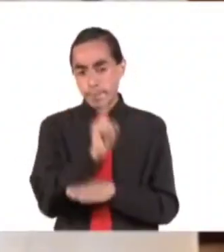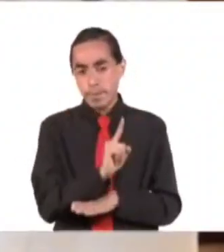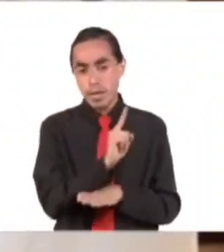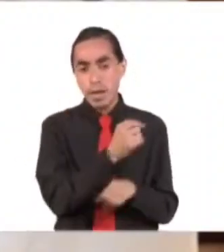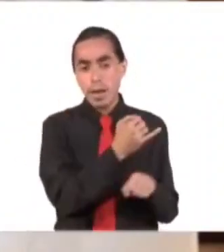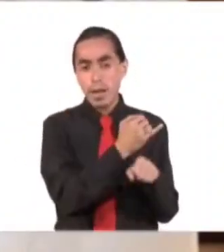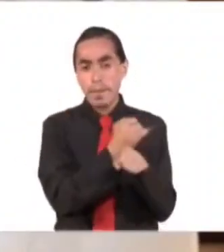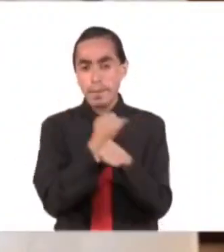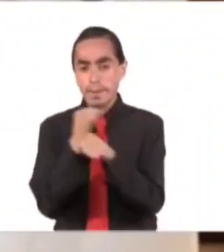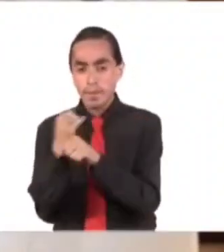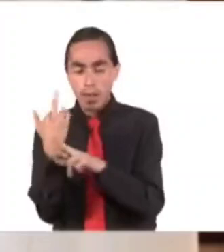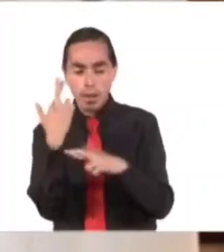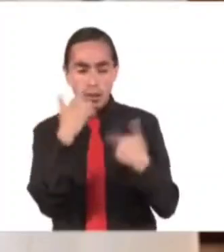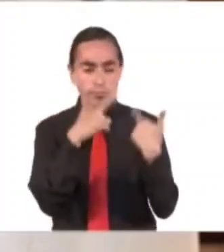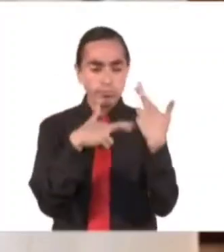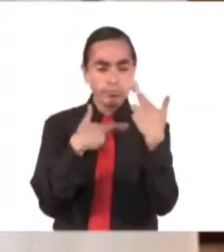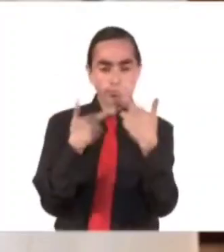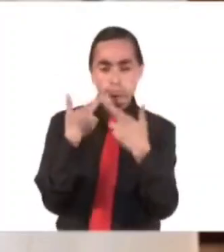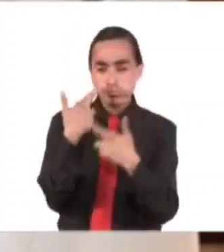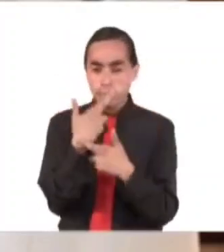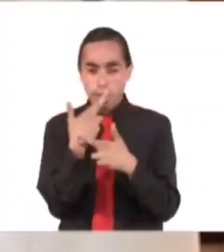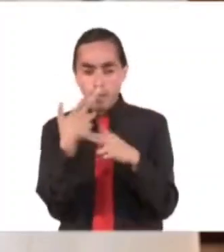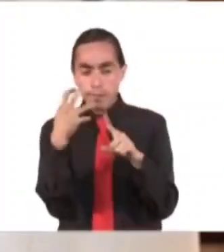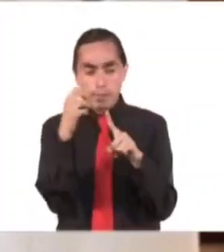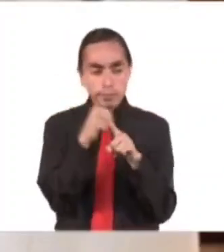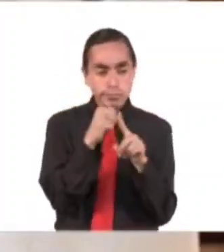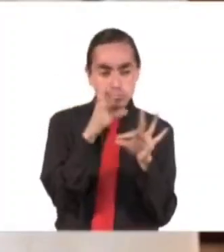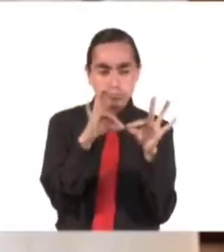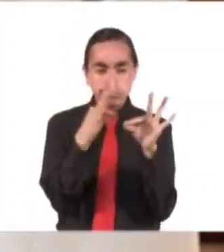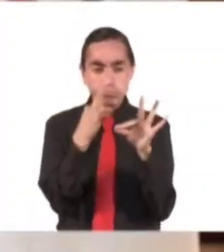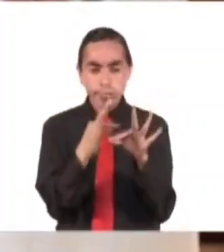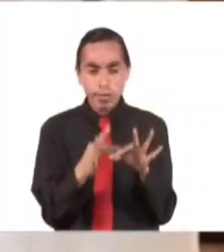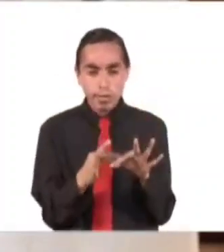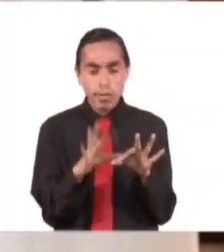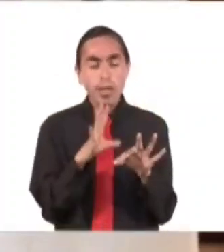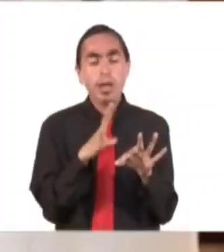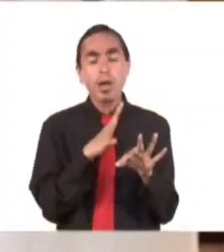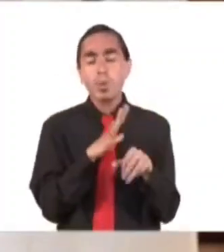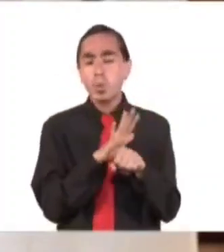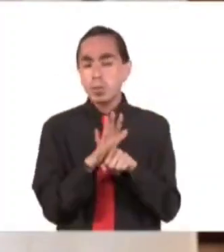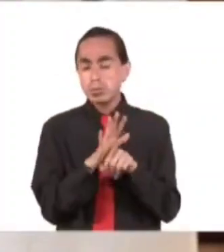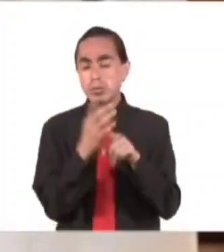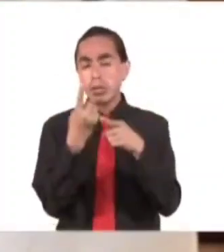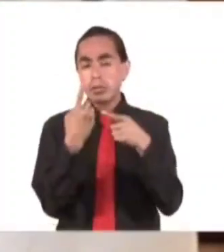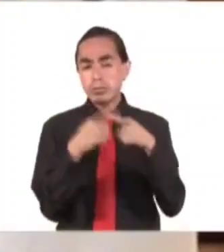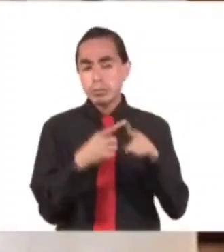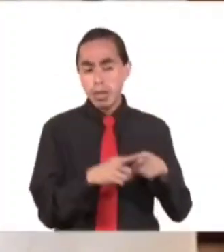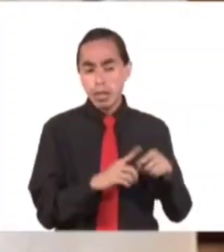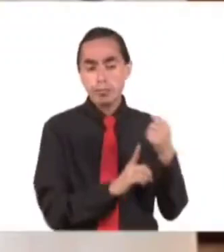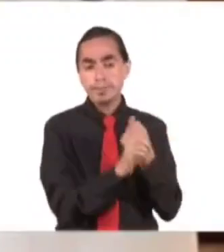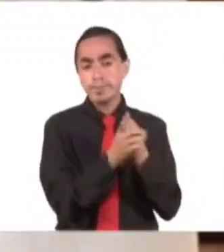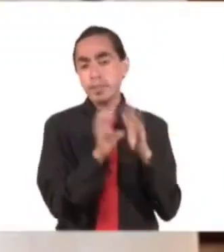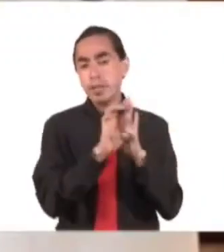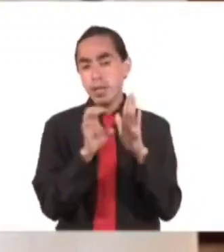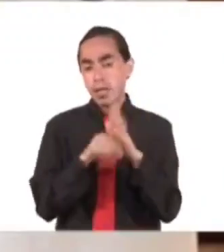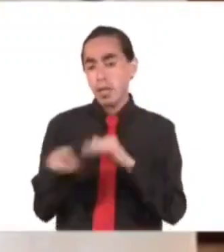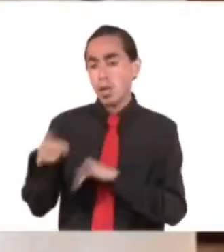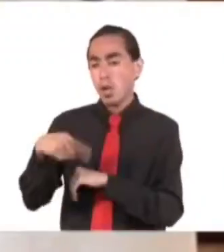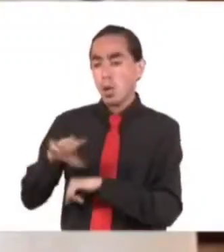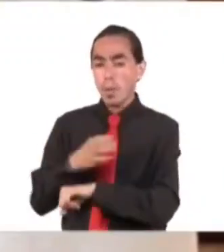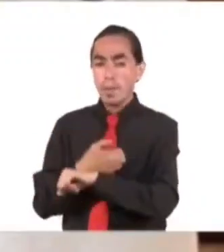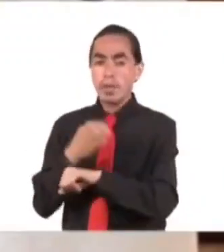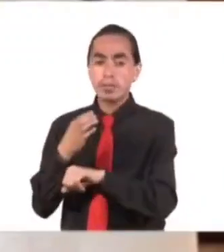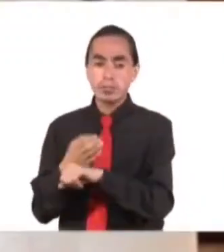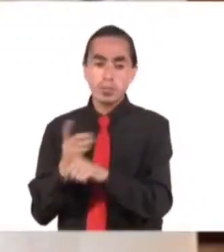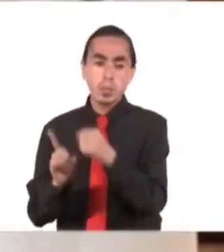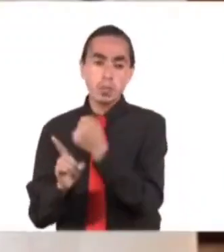en el análisis y en la solución de las distintas problemáticas. Hemos visto colegas que trabajan, por ejemplo, el problema de transporte, los más